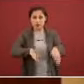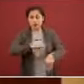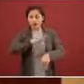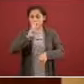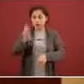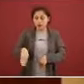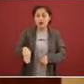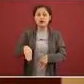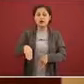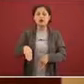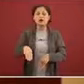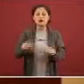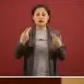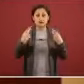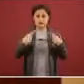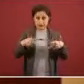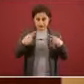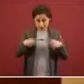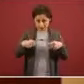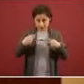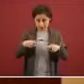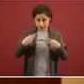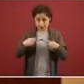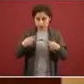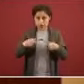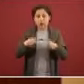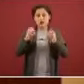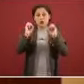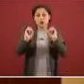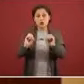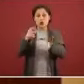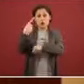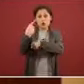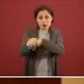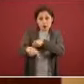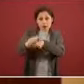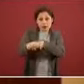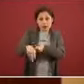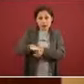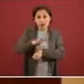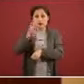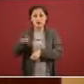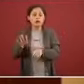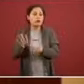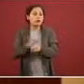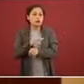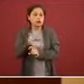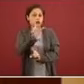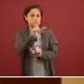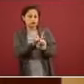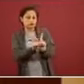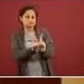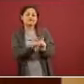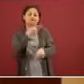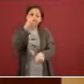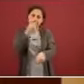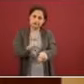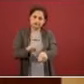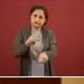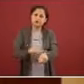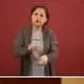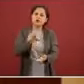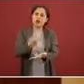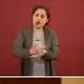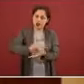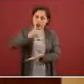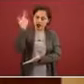riesgo de morir en las personas que tienen alta probabilidad de complicarse. Ya hemos dicho quiénes son estas personas,